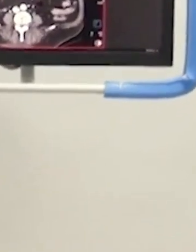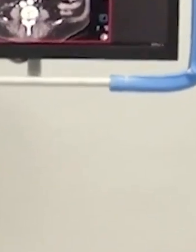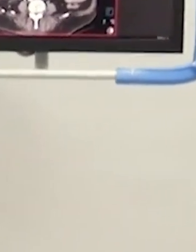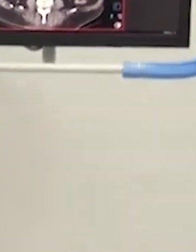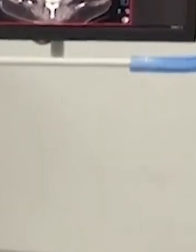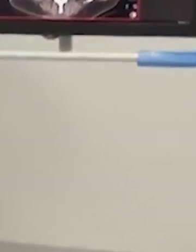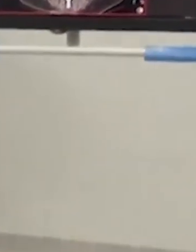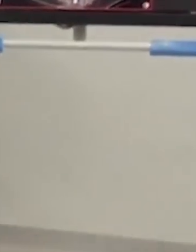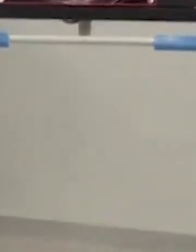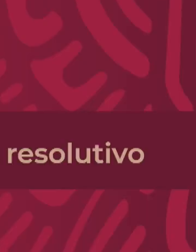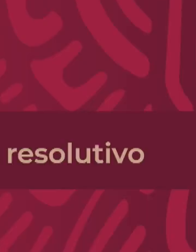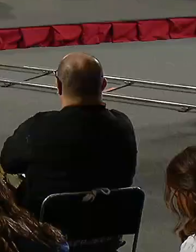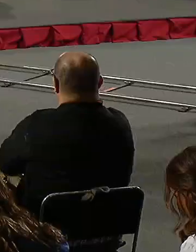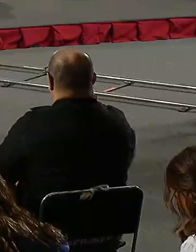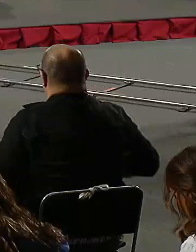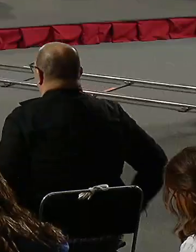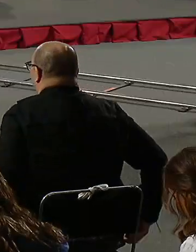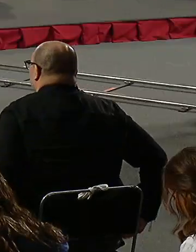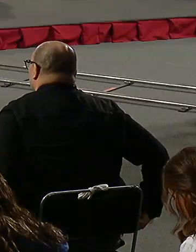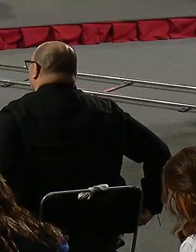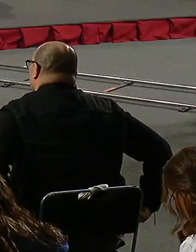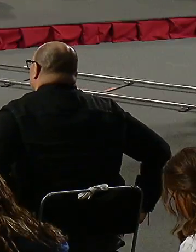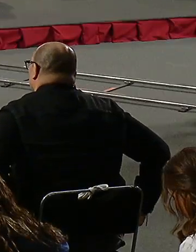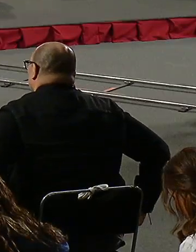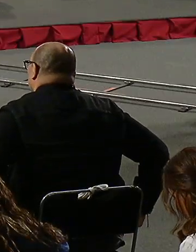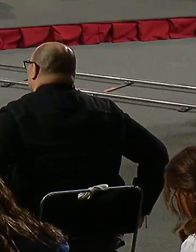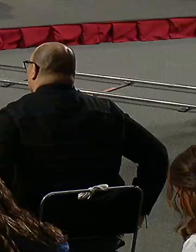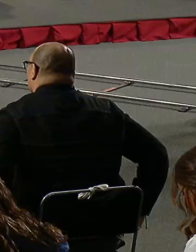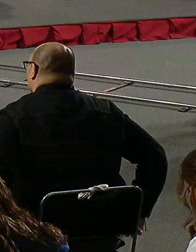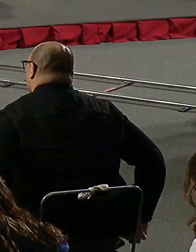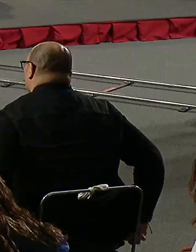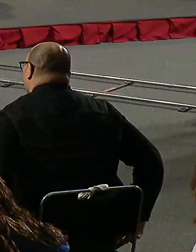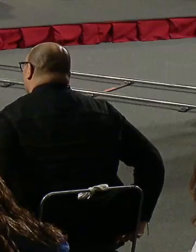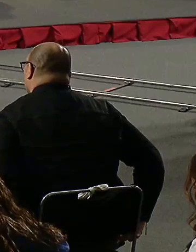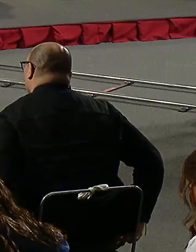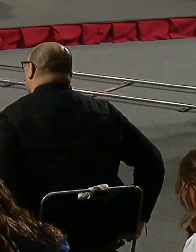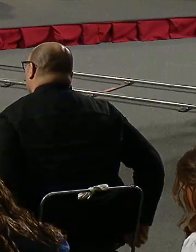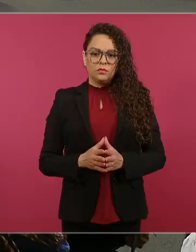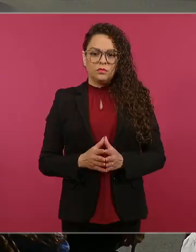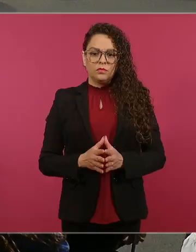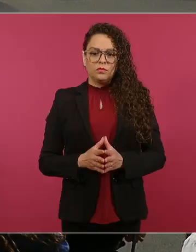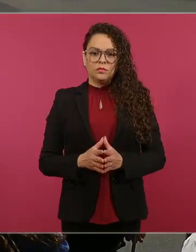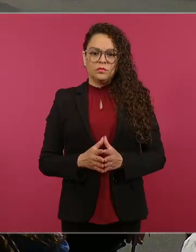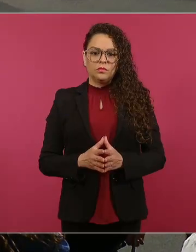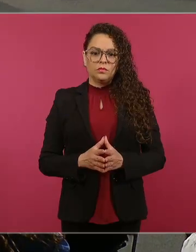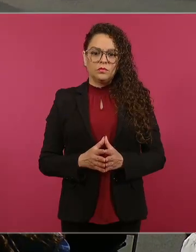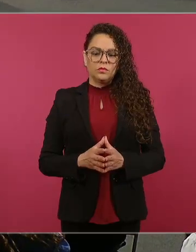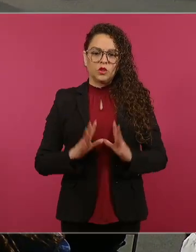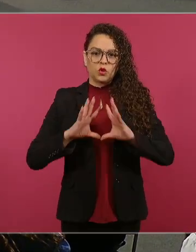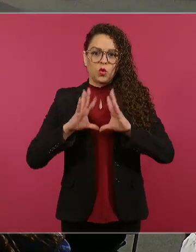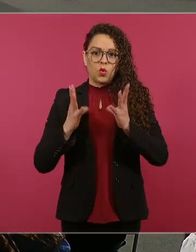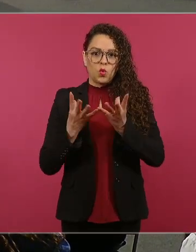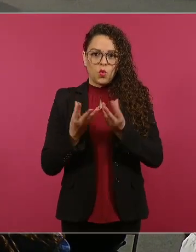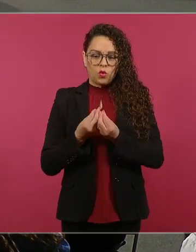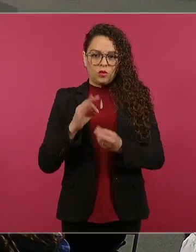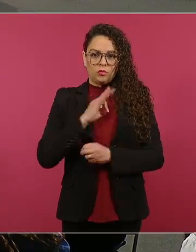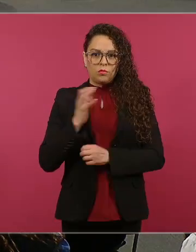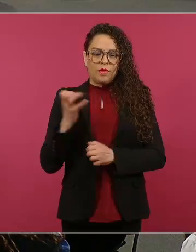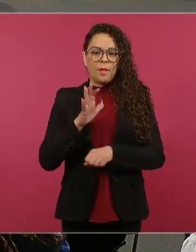este año la inversión será de más de 2,000 millones de pesos. Juntos tendremos un ISSSTE más humano y más